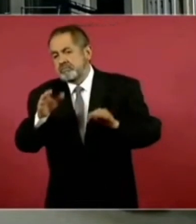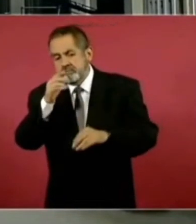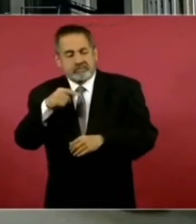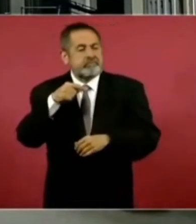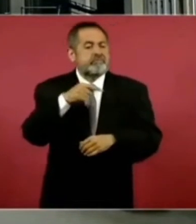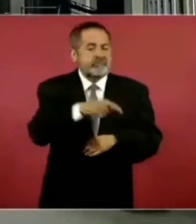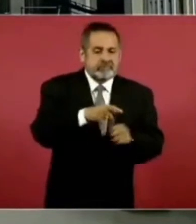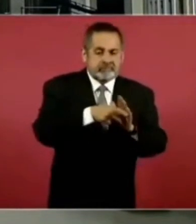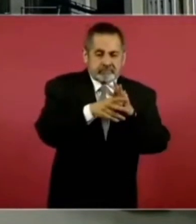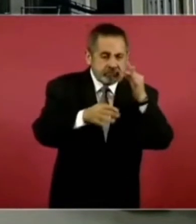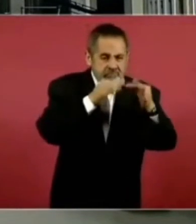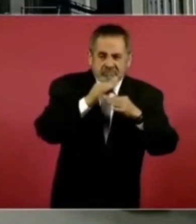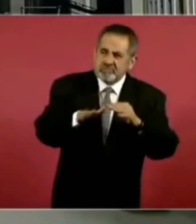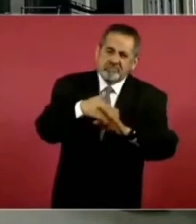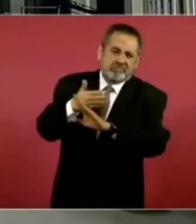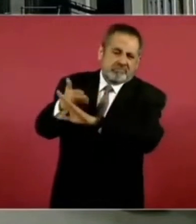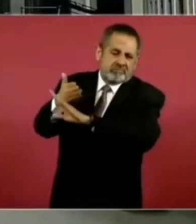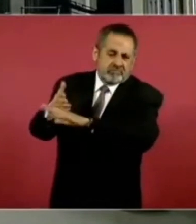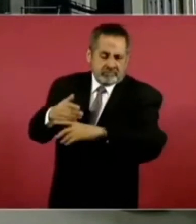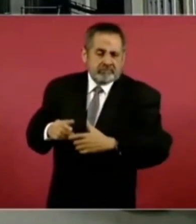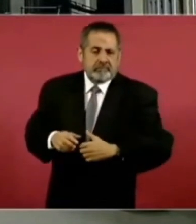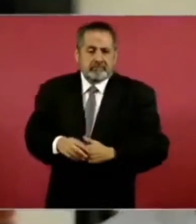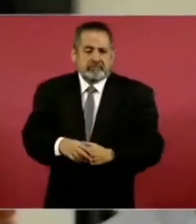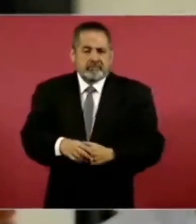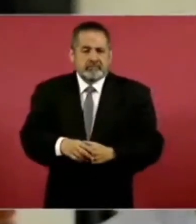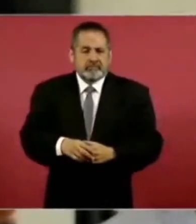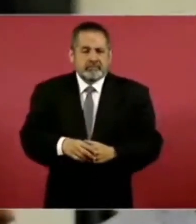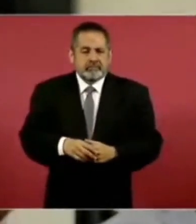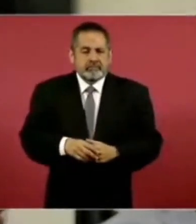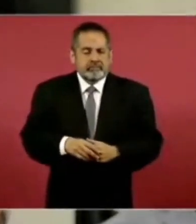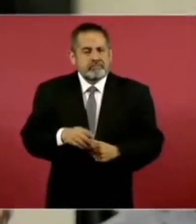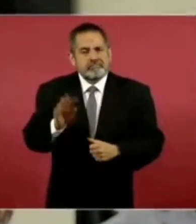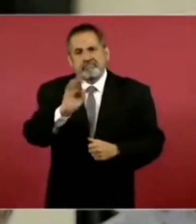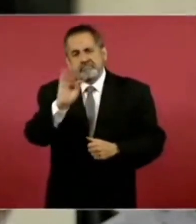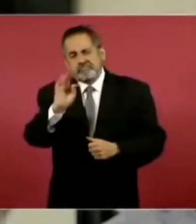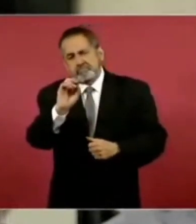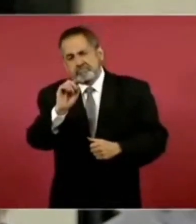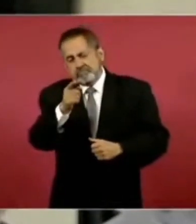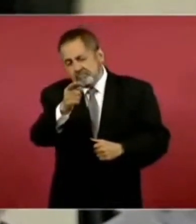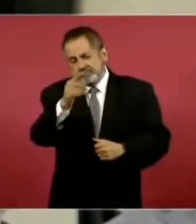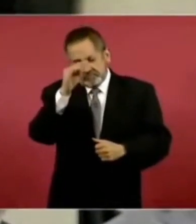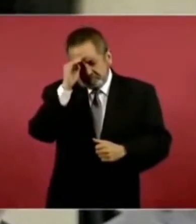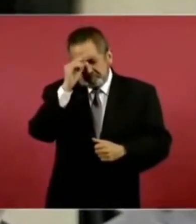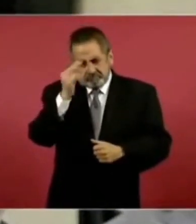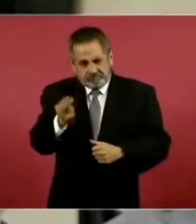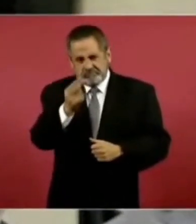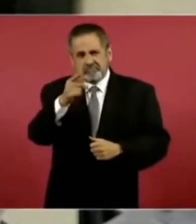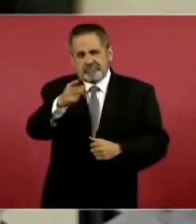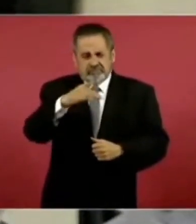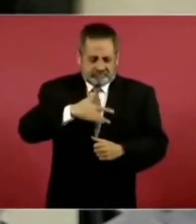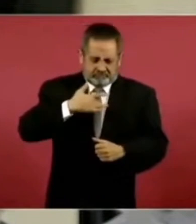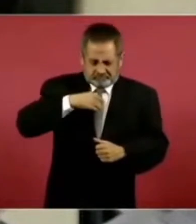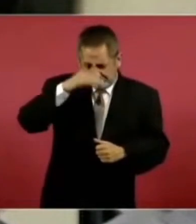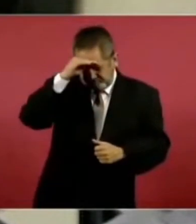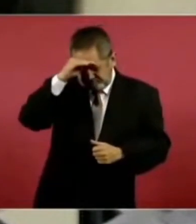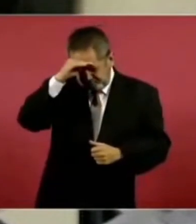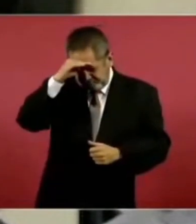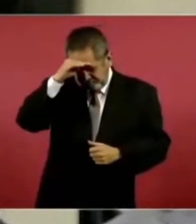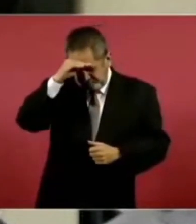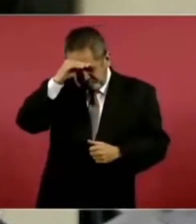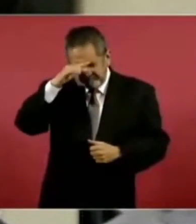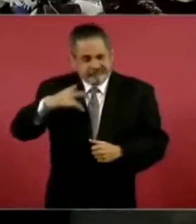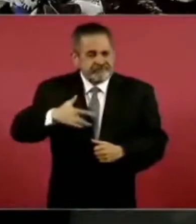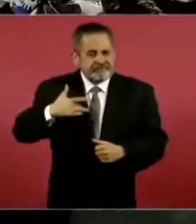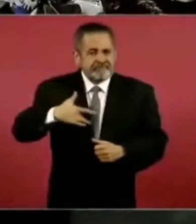parte de las estructuras del poder. ¿En algún momento, señor presidente, usted pensó o